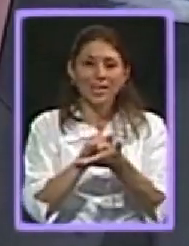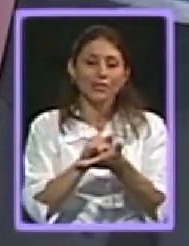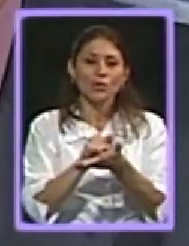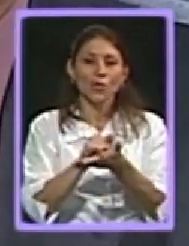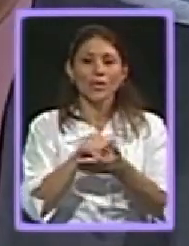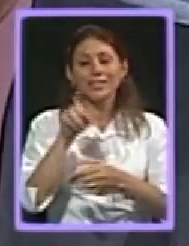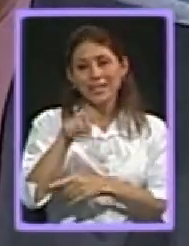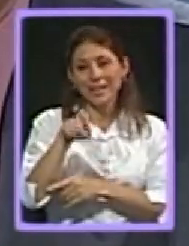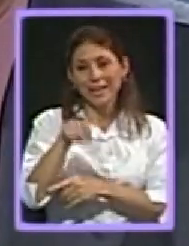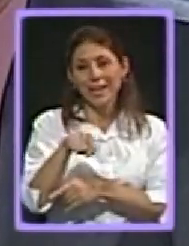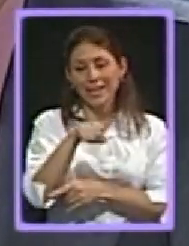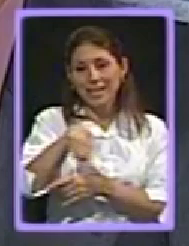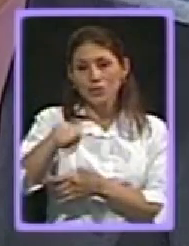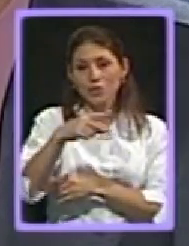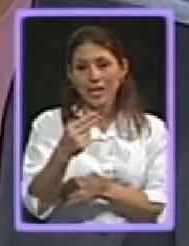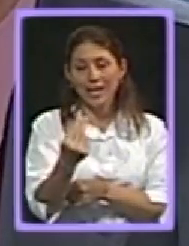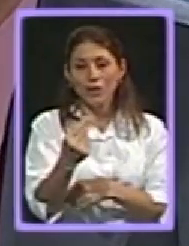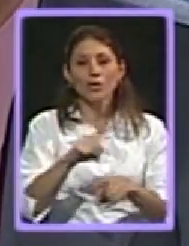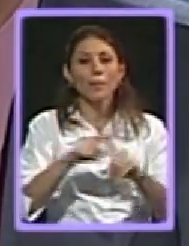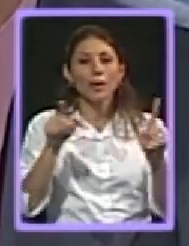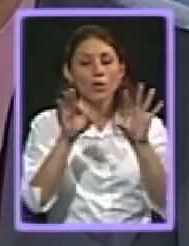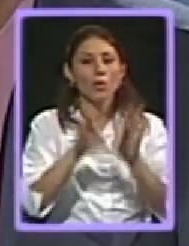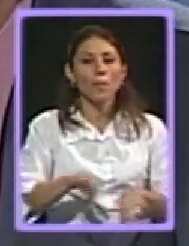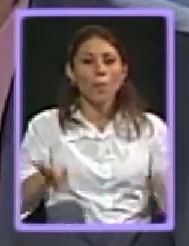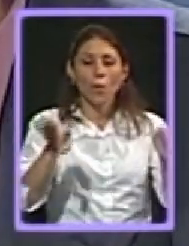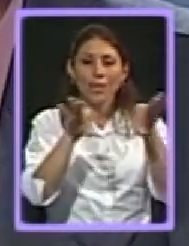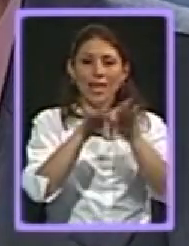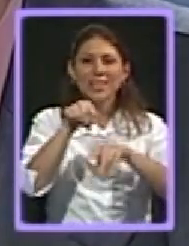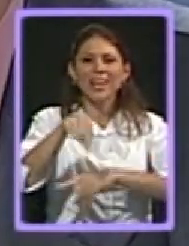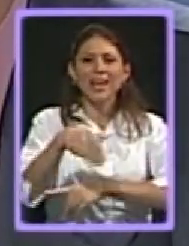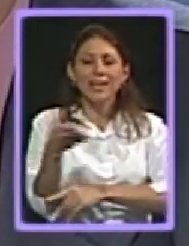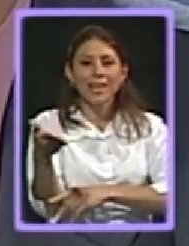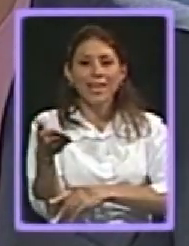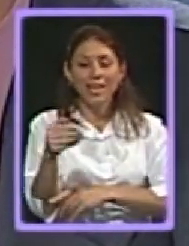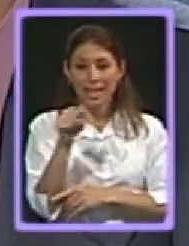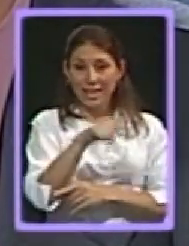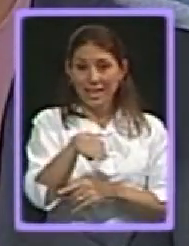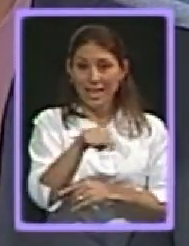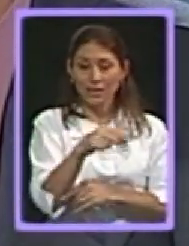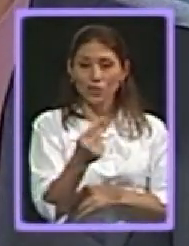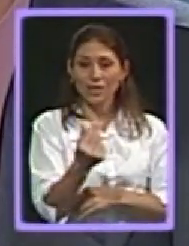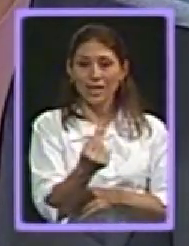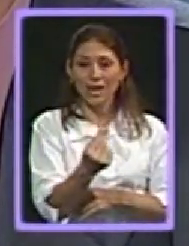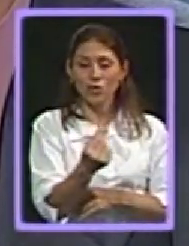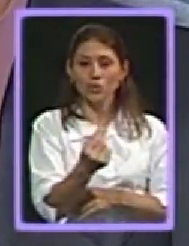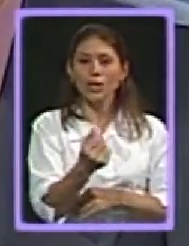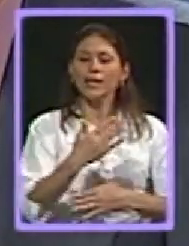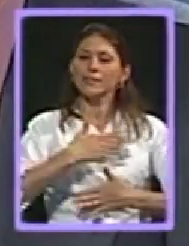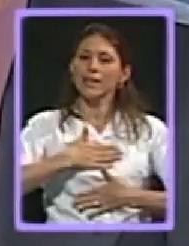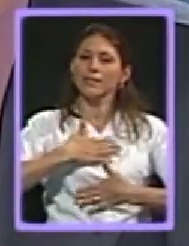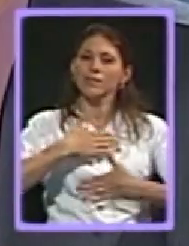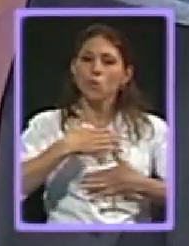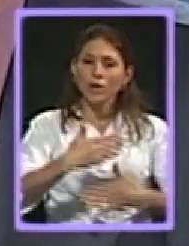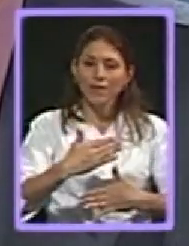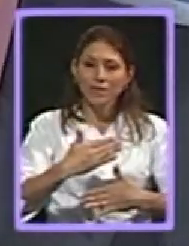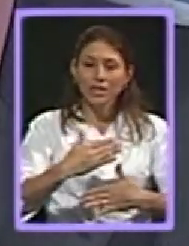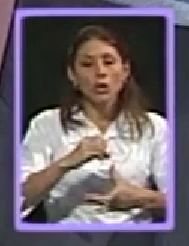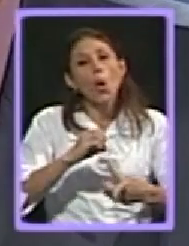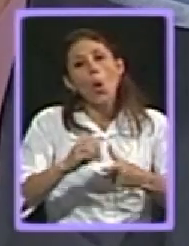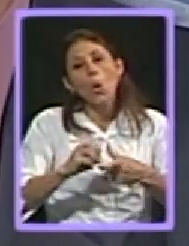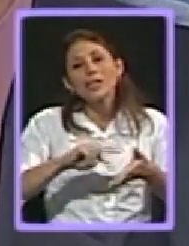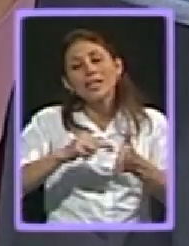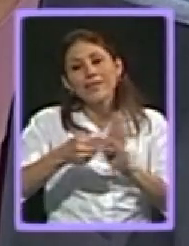estos dineros. Pero lo importante acá es que esos saldos van a estar disponibles, o el Estado a través de